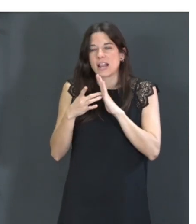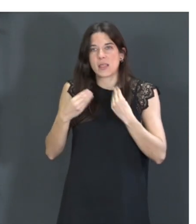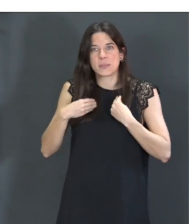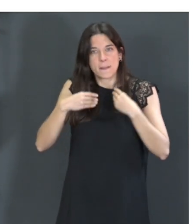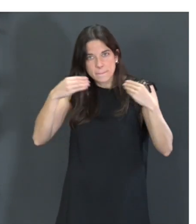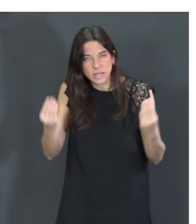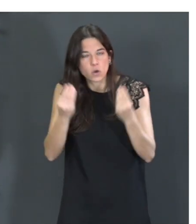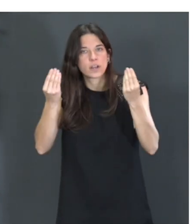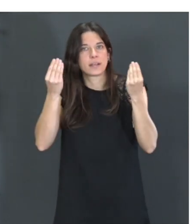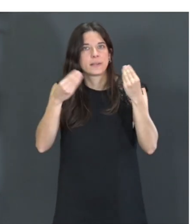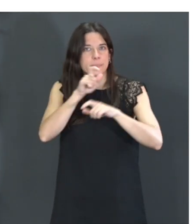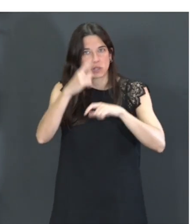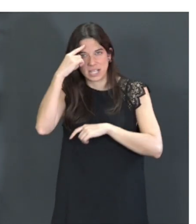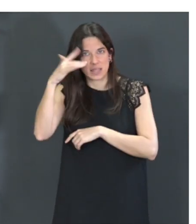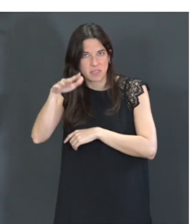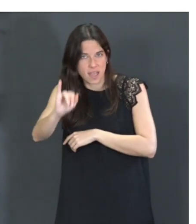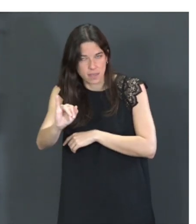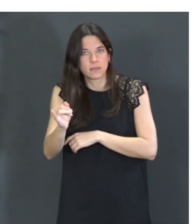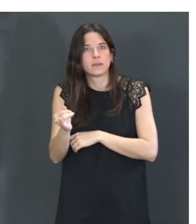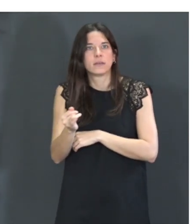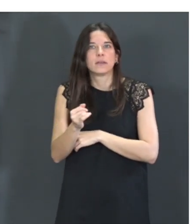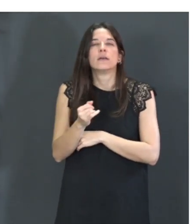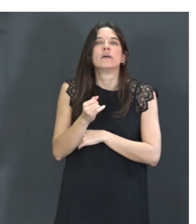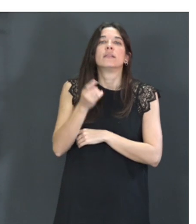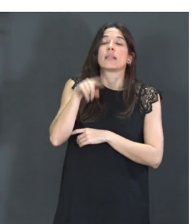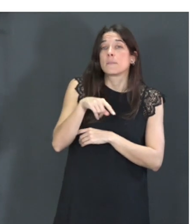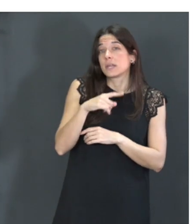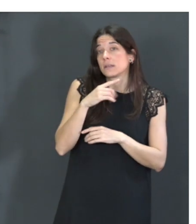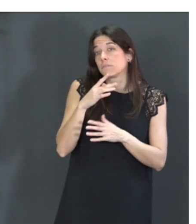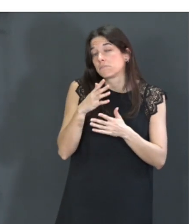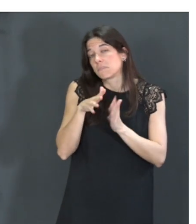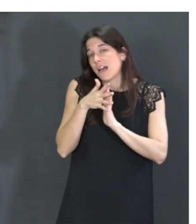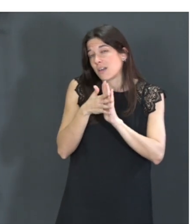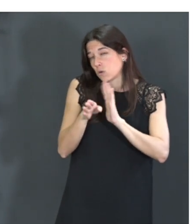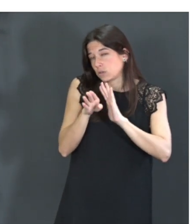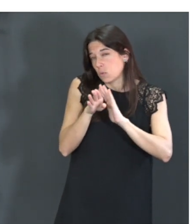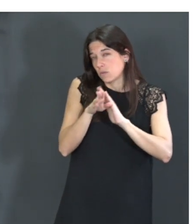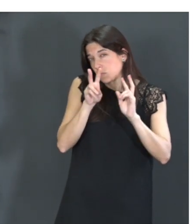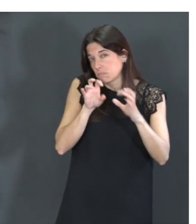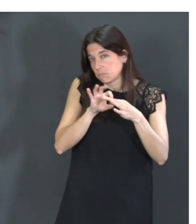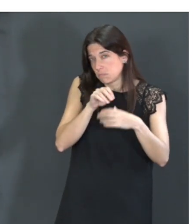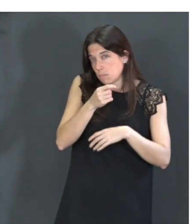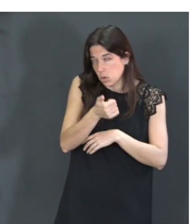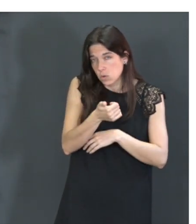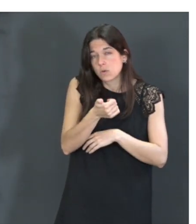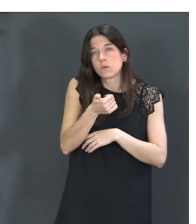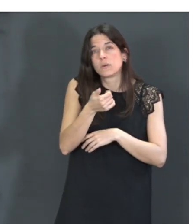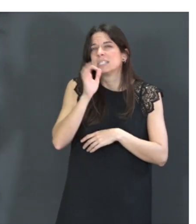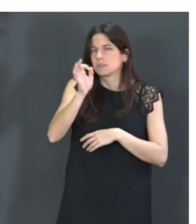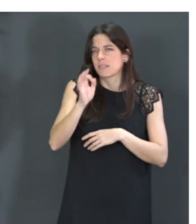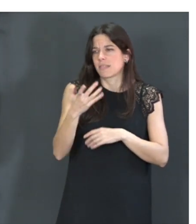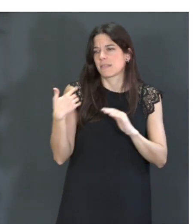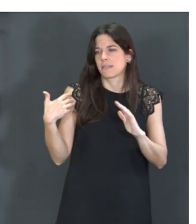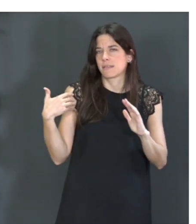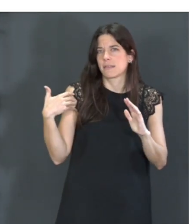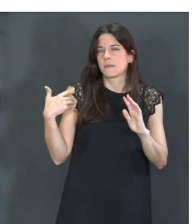¿vale? También, siguiendo un poco esta línea, es cierto que, bueno, hablamos mucho de